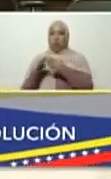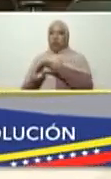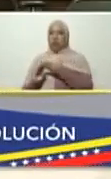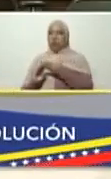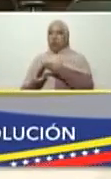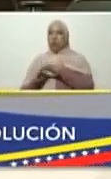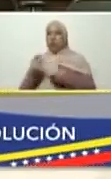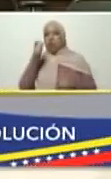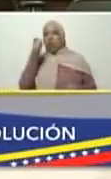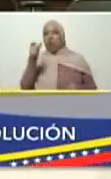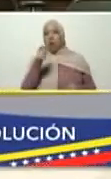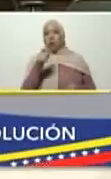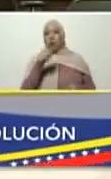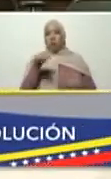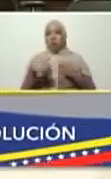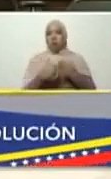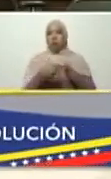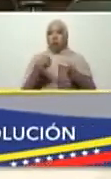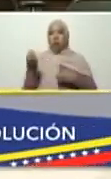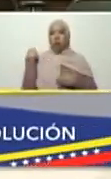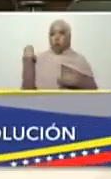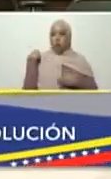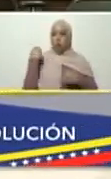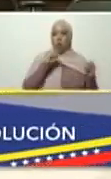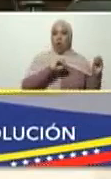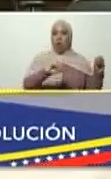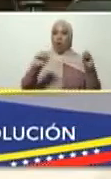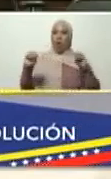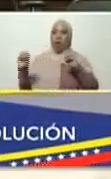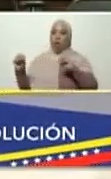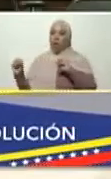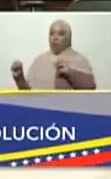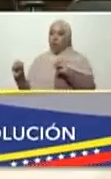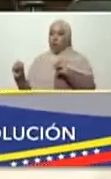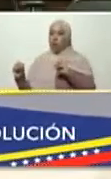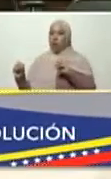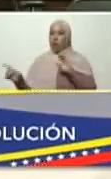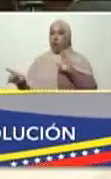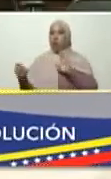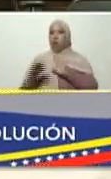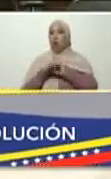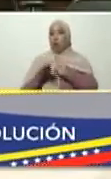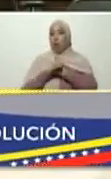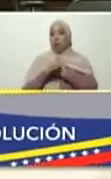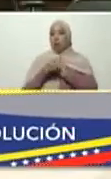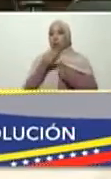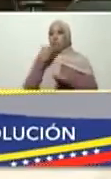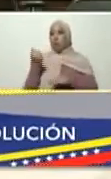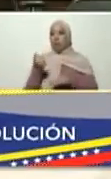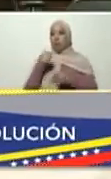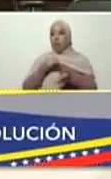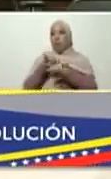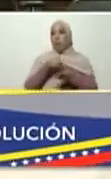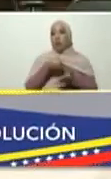boca oído. Una convocatoria de la Comuna Alto del Írice es con el WhatsApp.